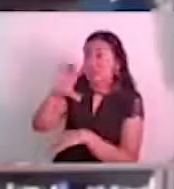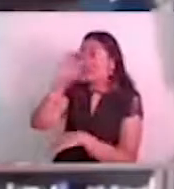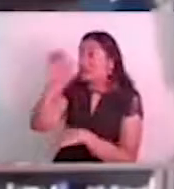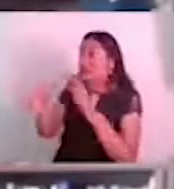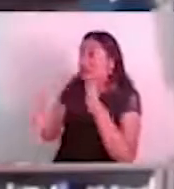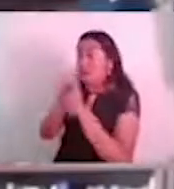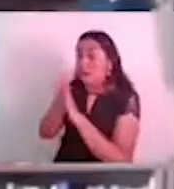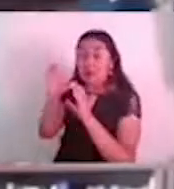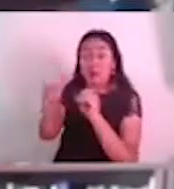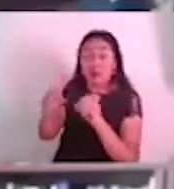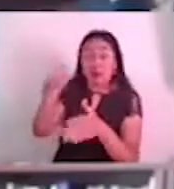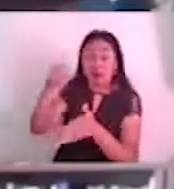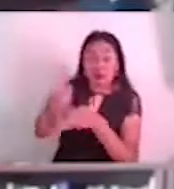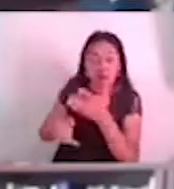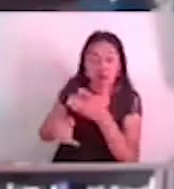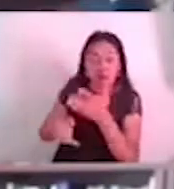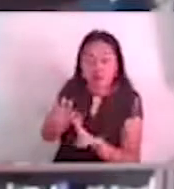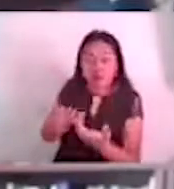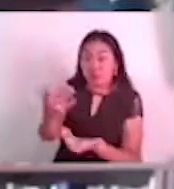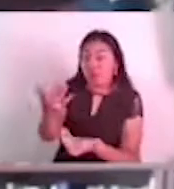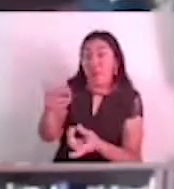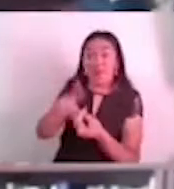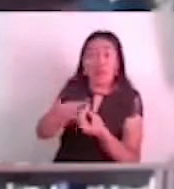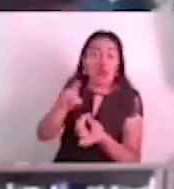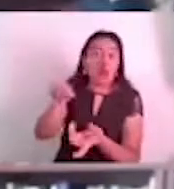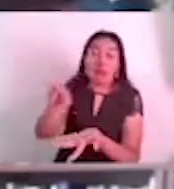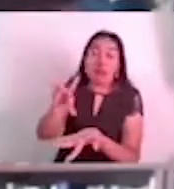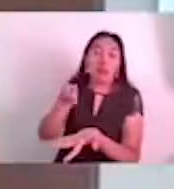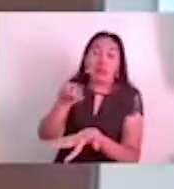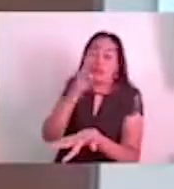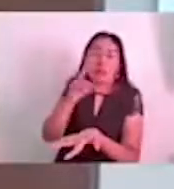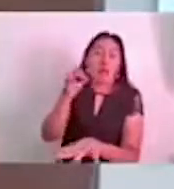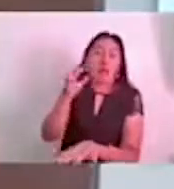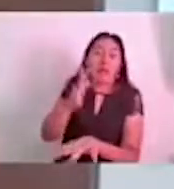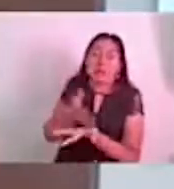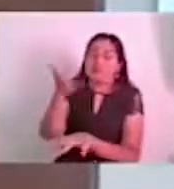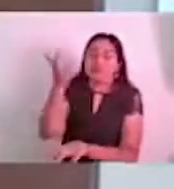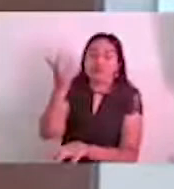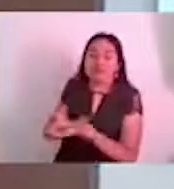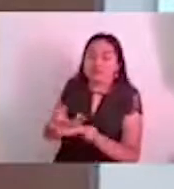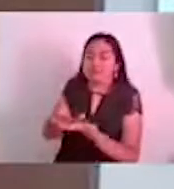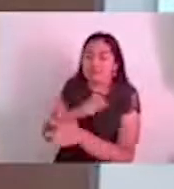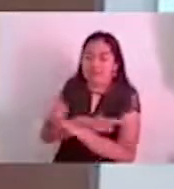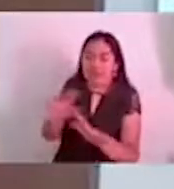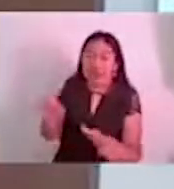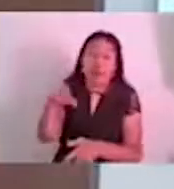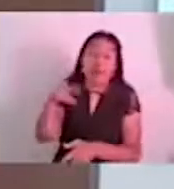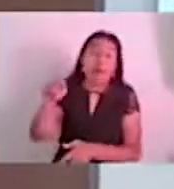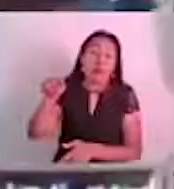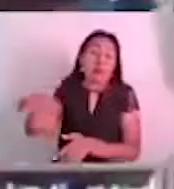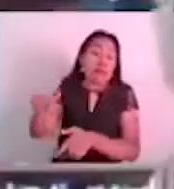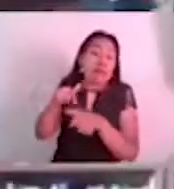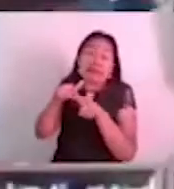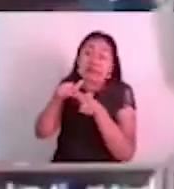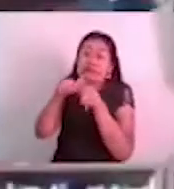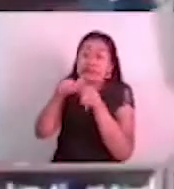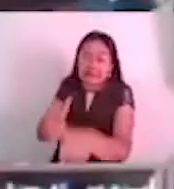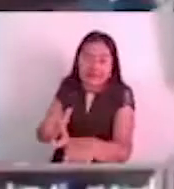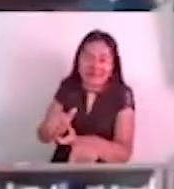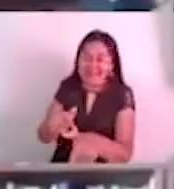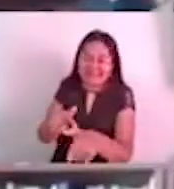al Mictlán, ¿no? Al lugar de descanso o a los niveles. La loca, ¿no? Pero ahí están estas